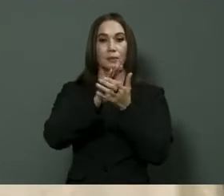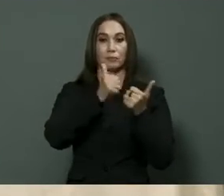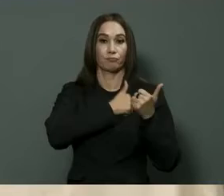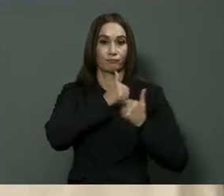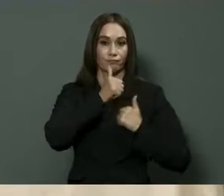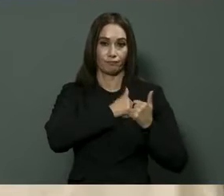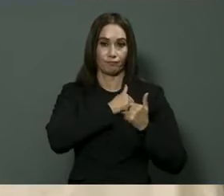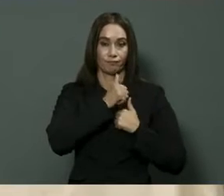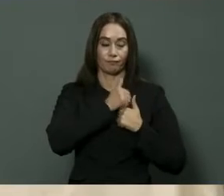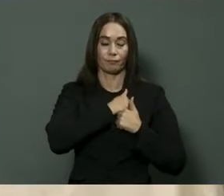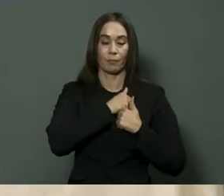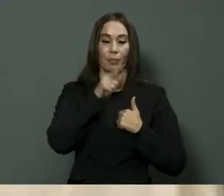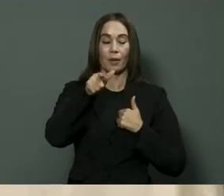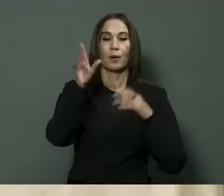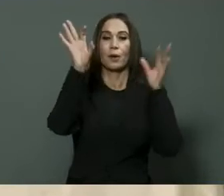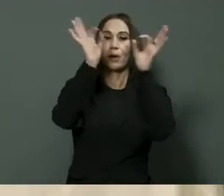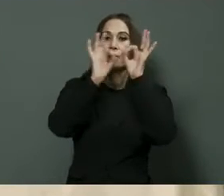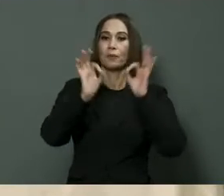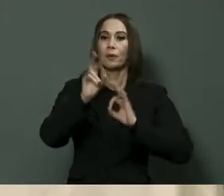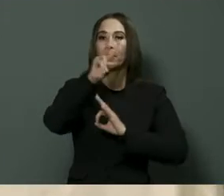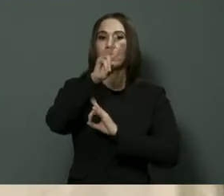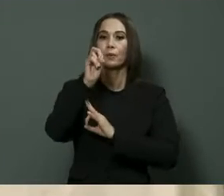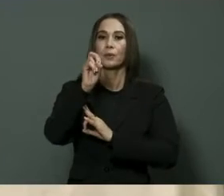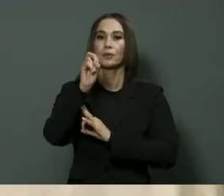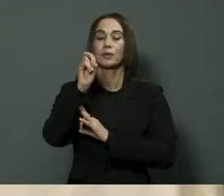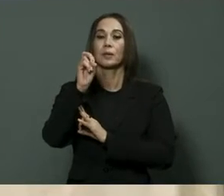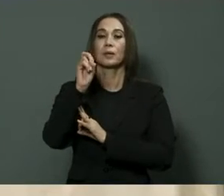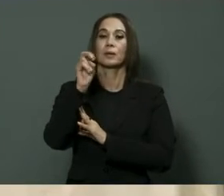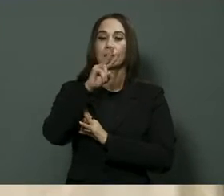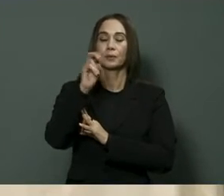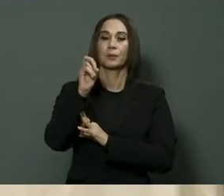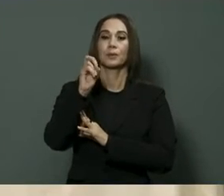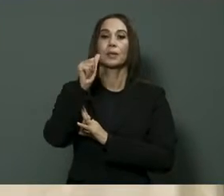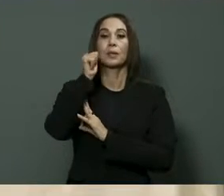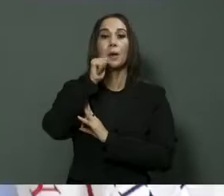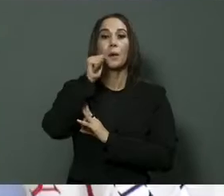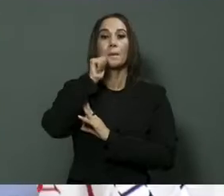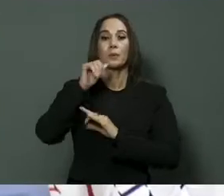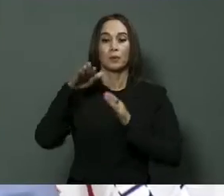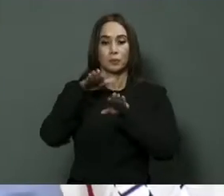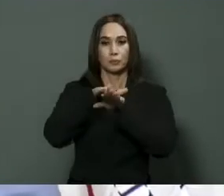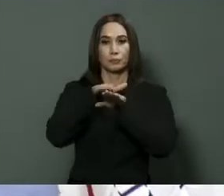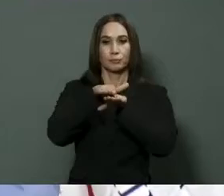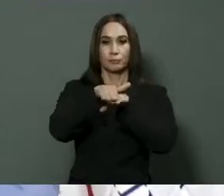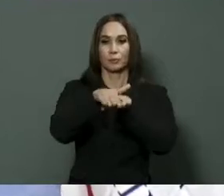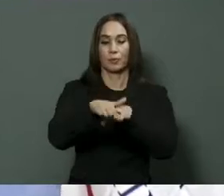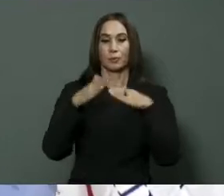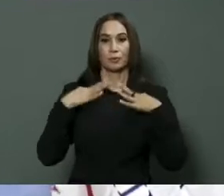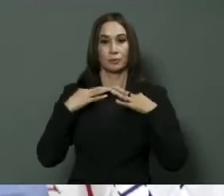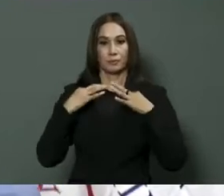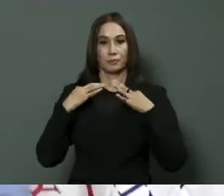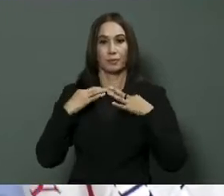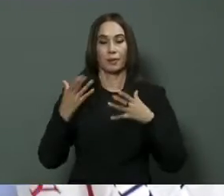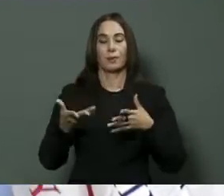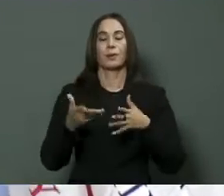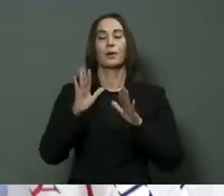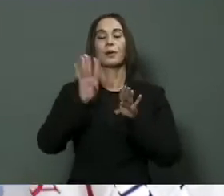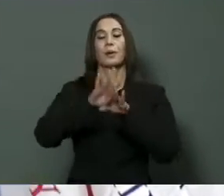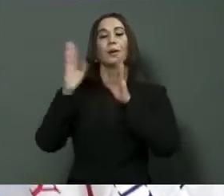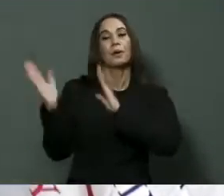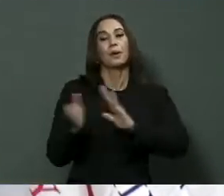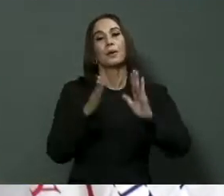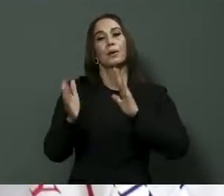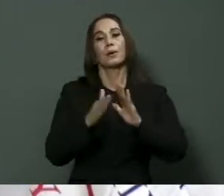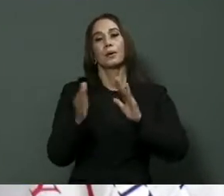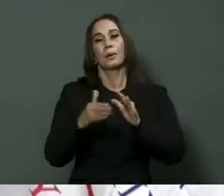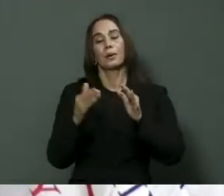Armadas, vamos a formar 200 mujeres en costura, a las cuales vamos a organizar